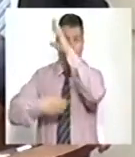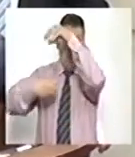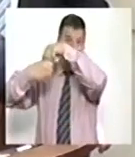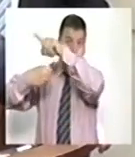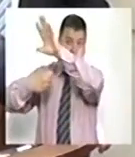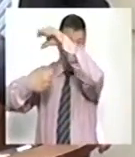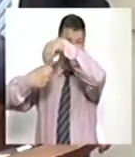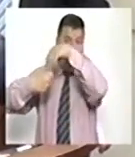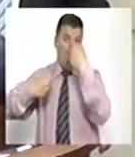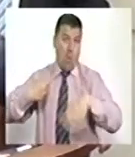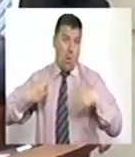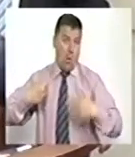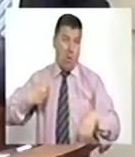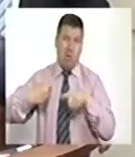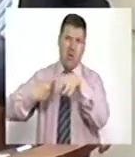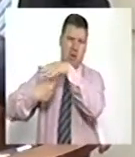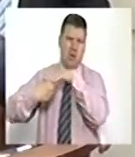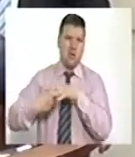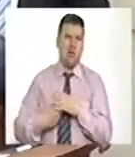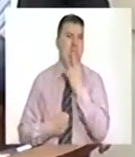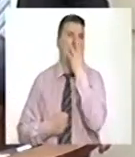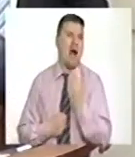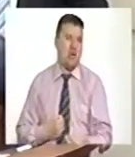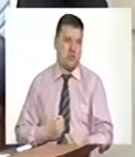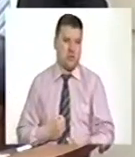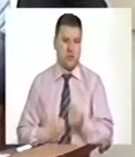una organización criminal